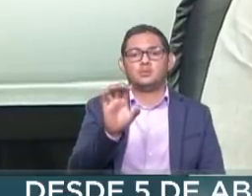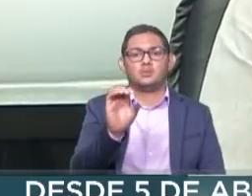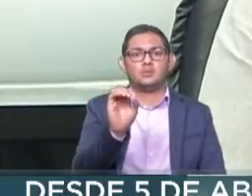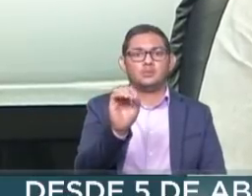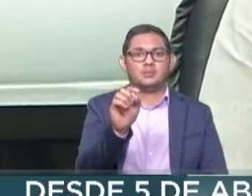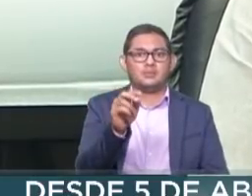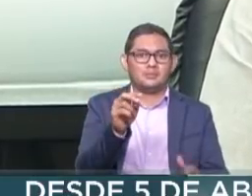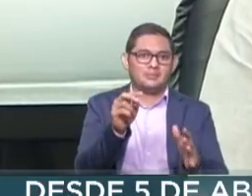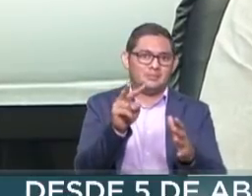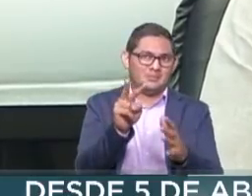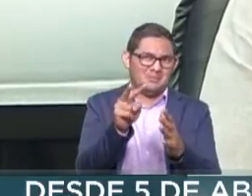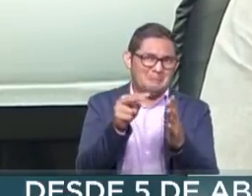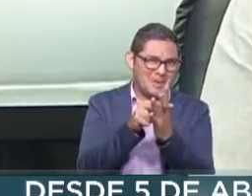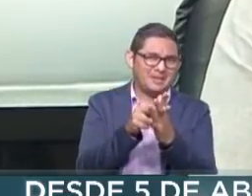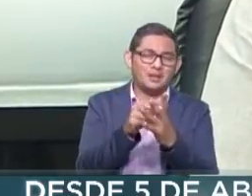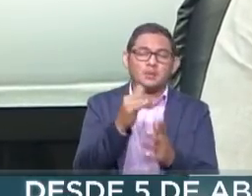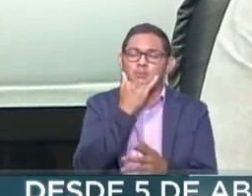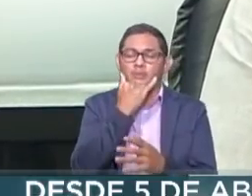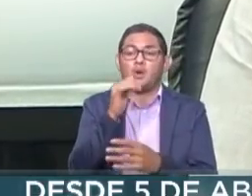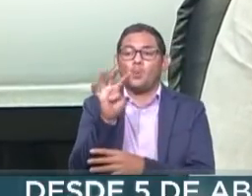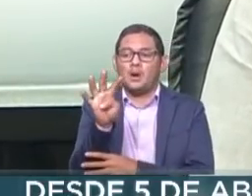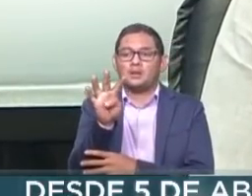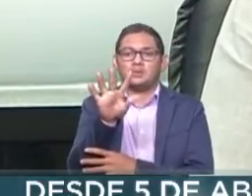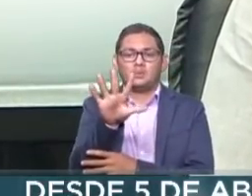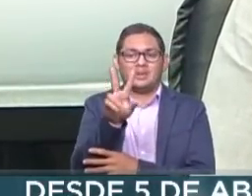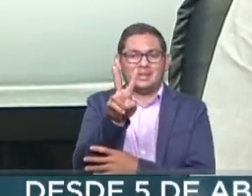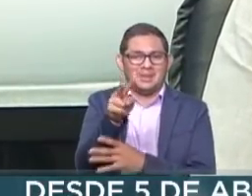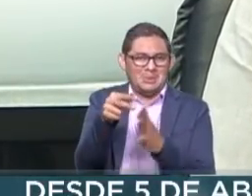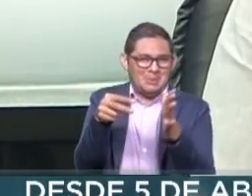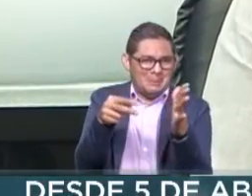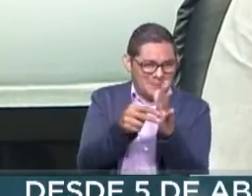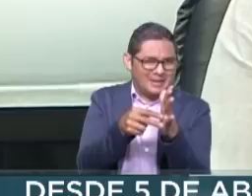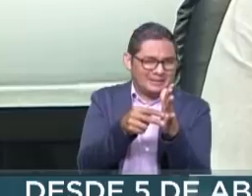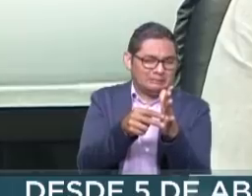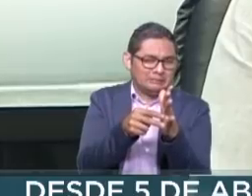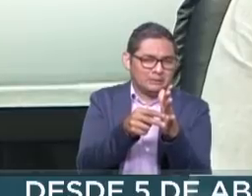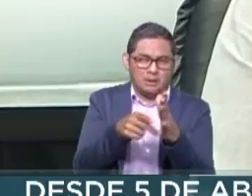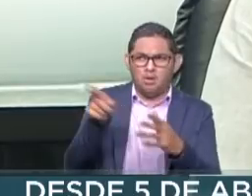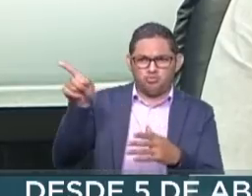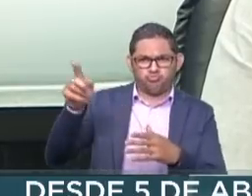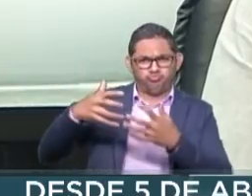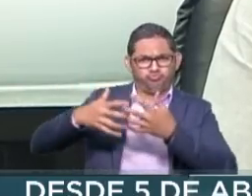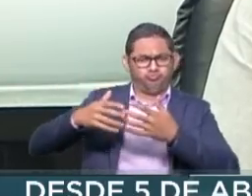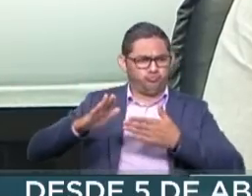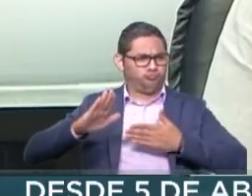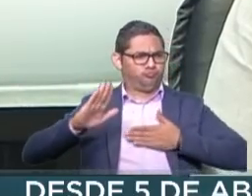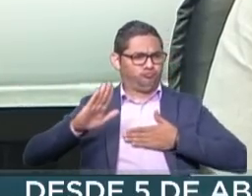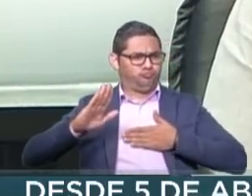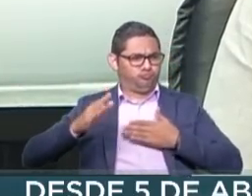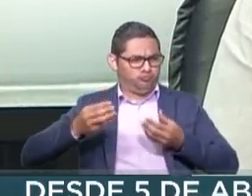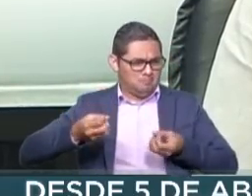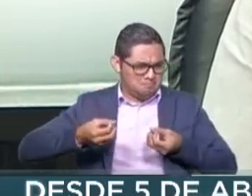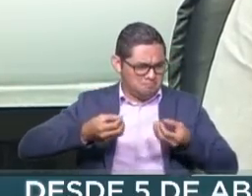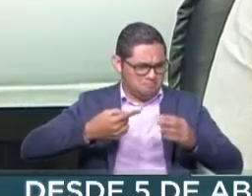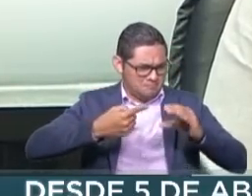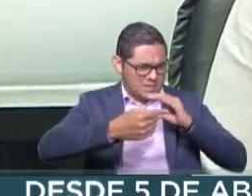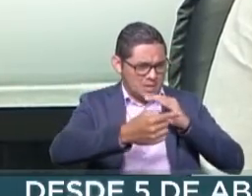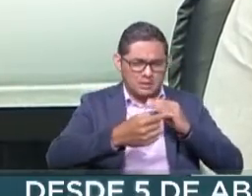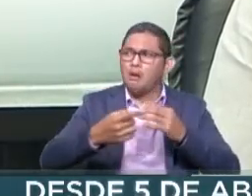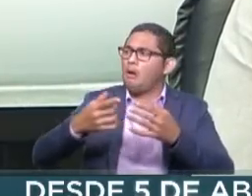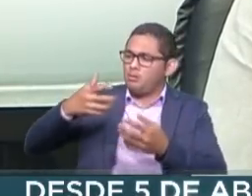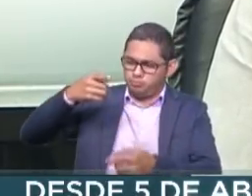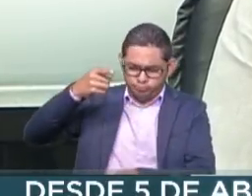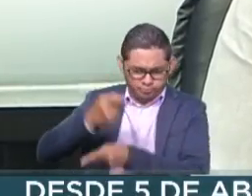452.790, que eran las dosis que la compañía Pfizer iba a entregar a Panamá en el primer